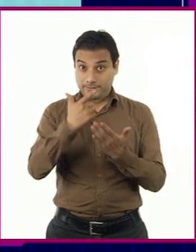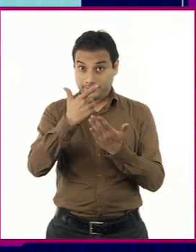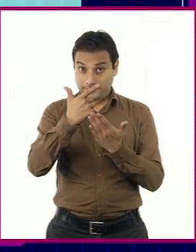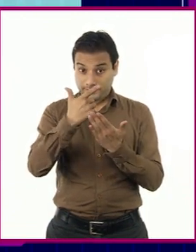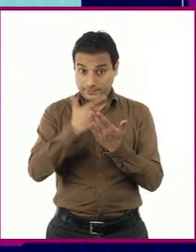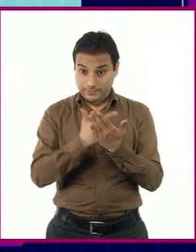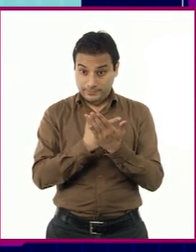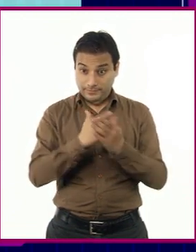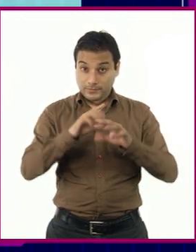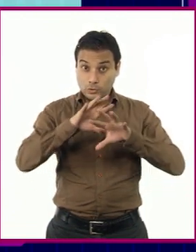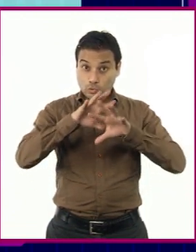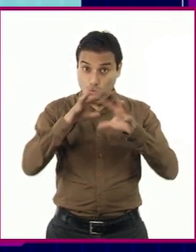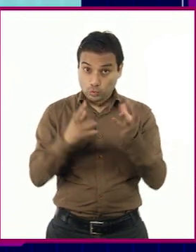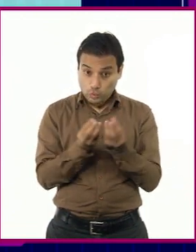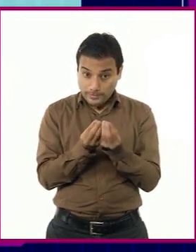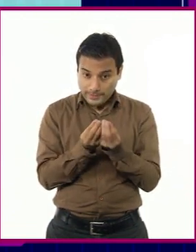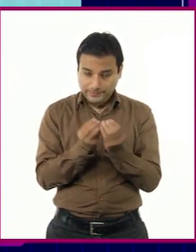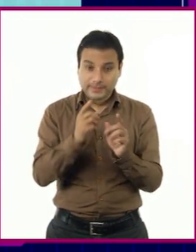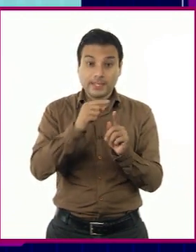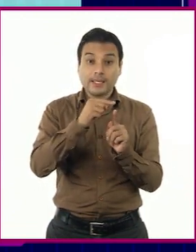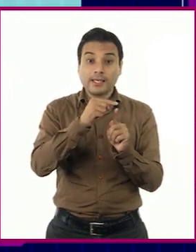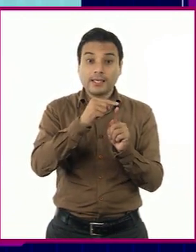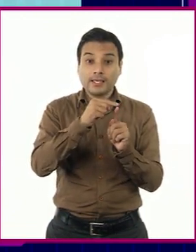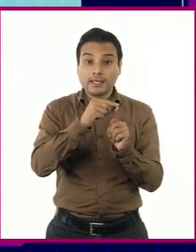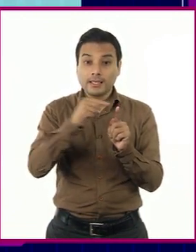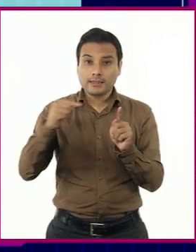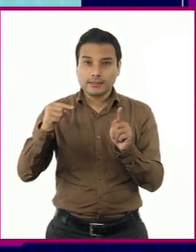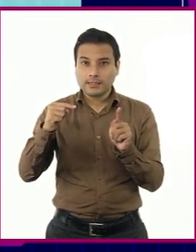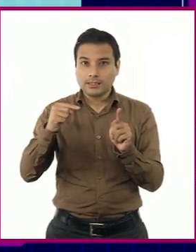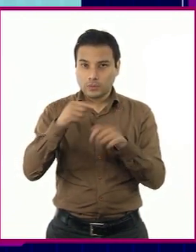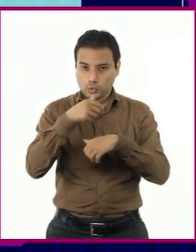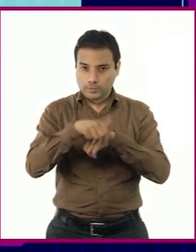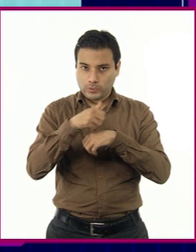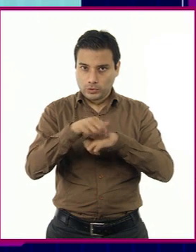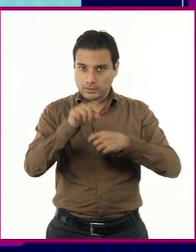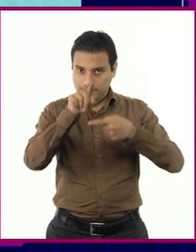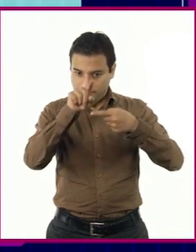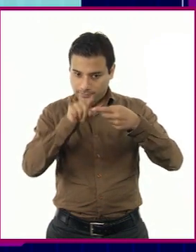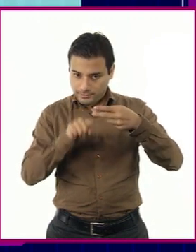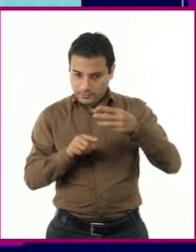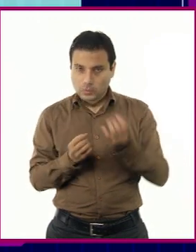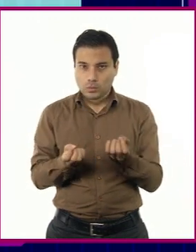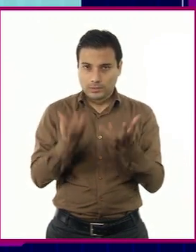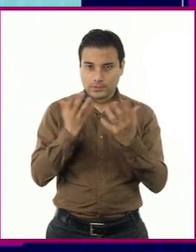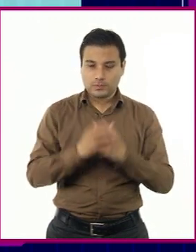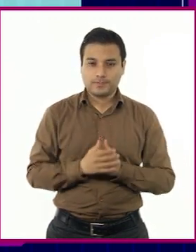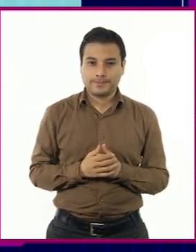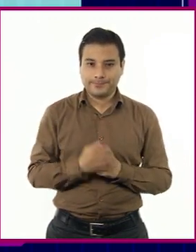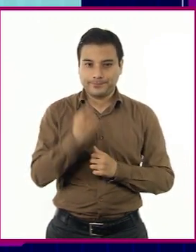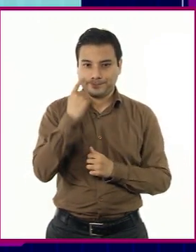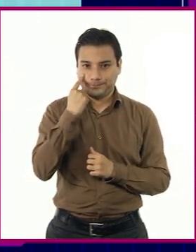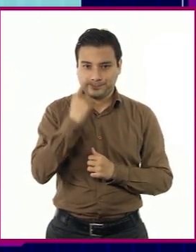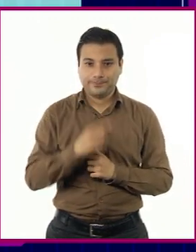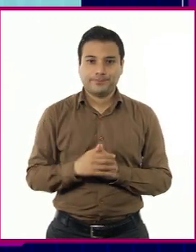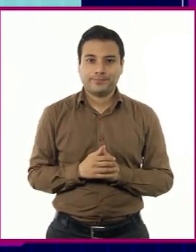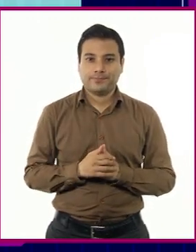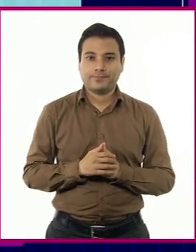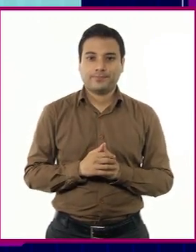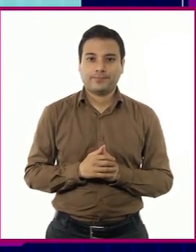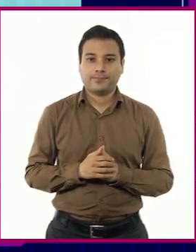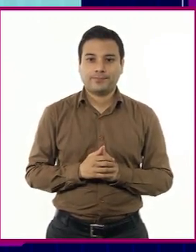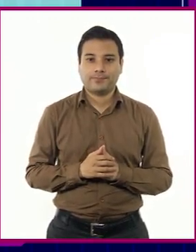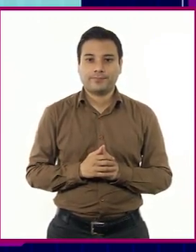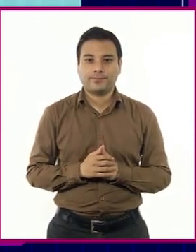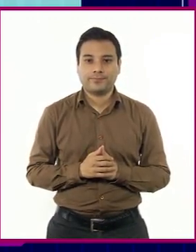valores del conjunto de datos entre el número de ellos. Entonces, sumamos todas las